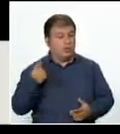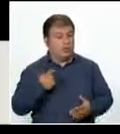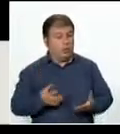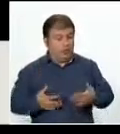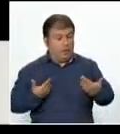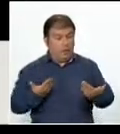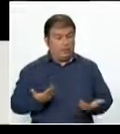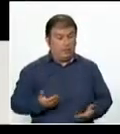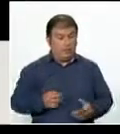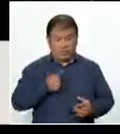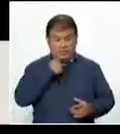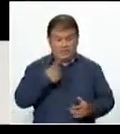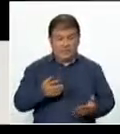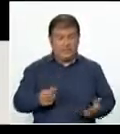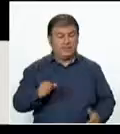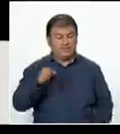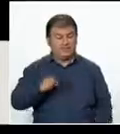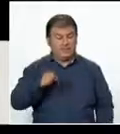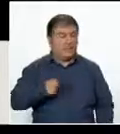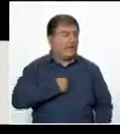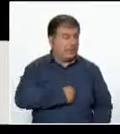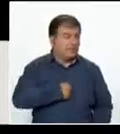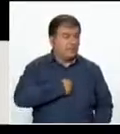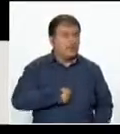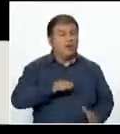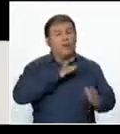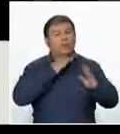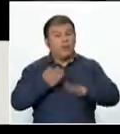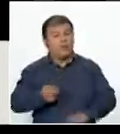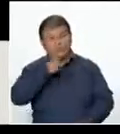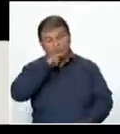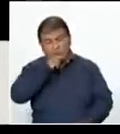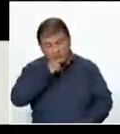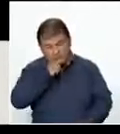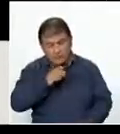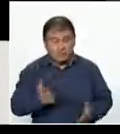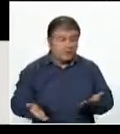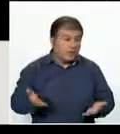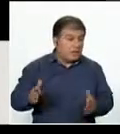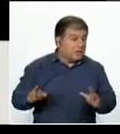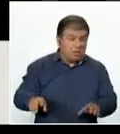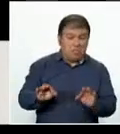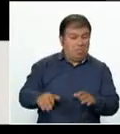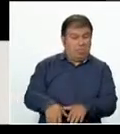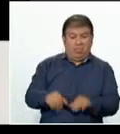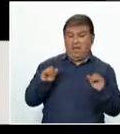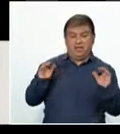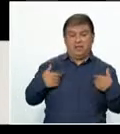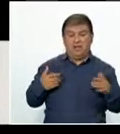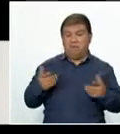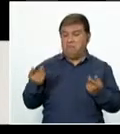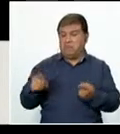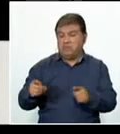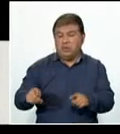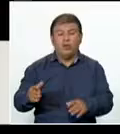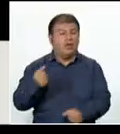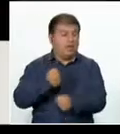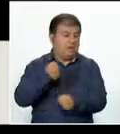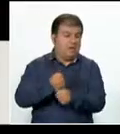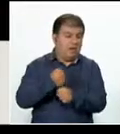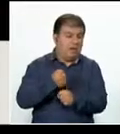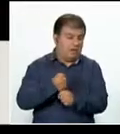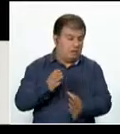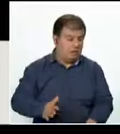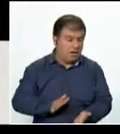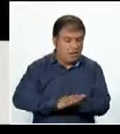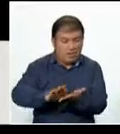podemos confirmar es el lamentable fallecimiento de una mujer que seguramente nada tenía que ver con todo lo que estaba pasando, que era una trabajadora de limpieza